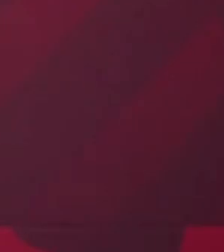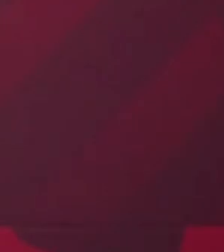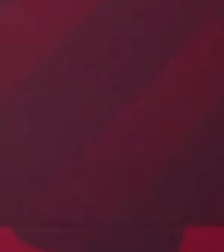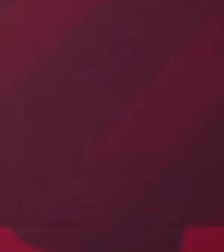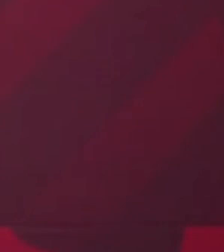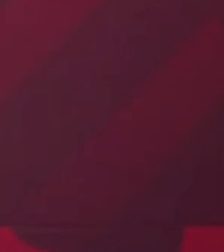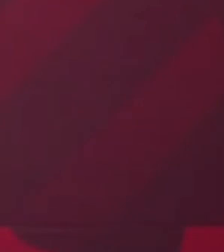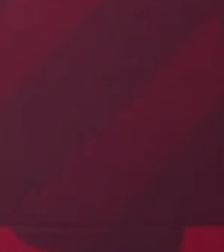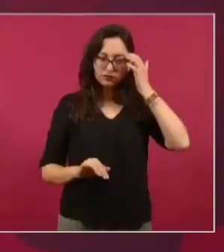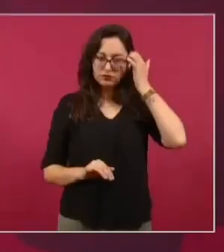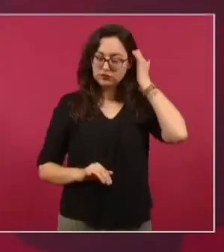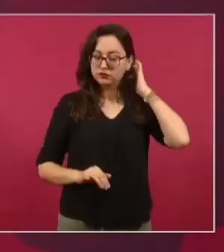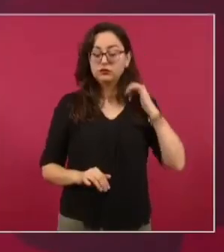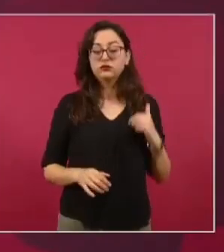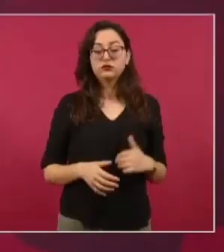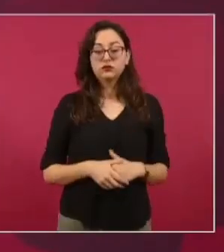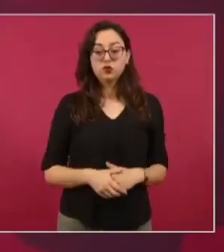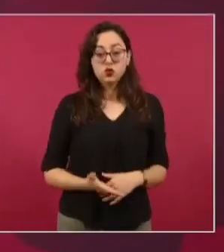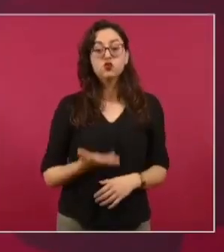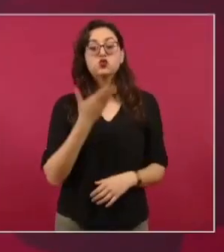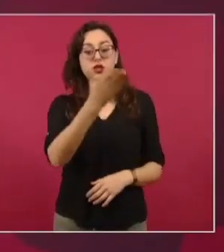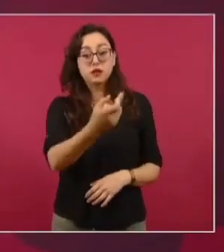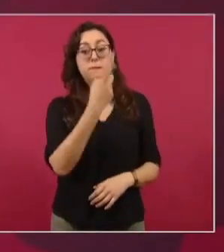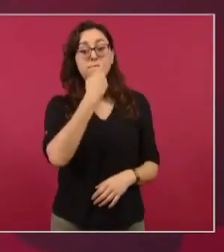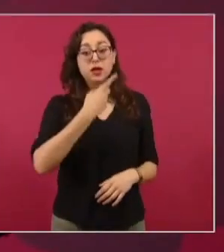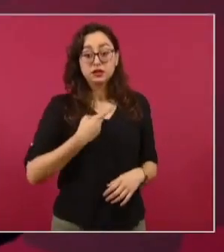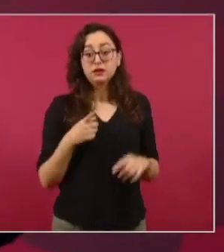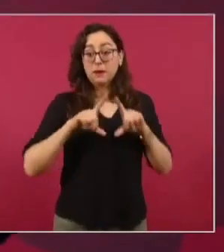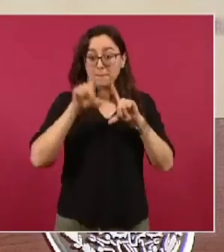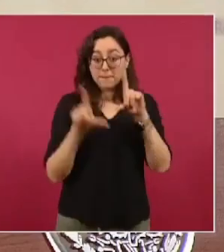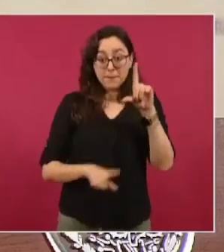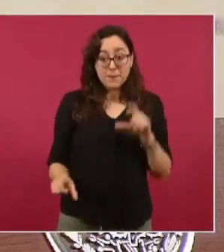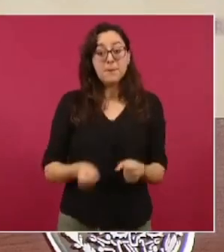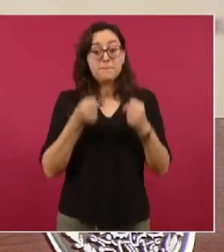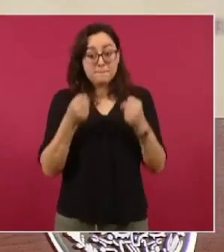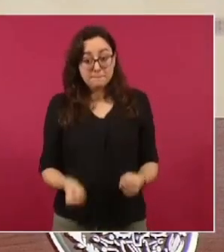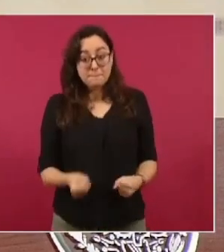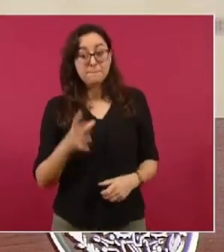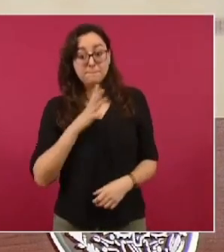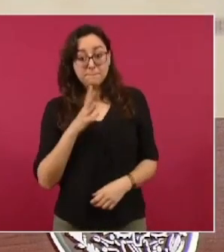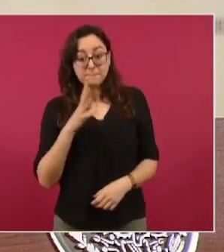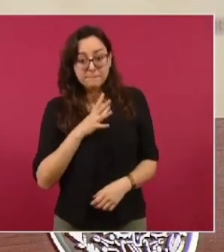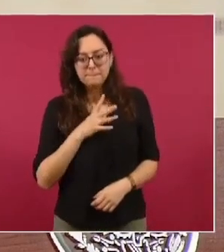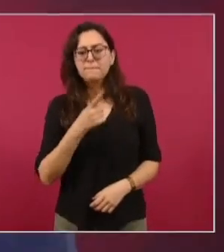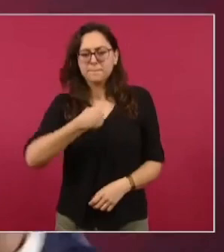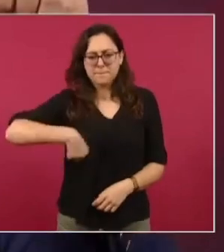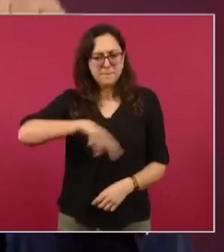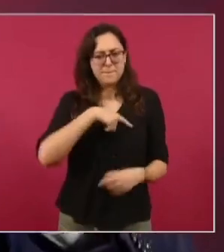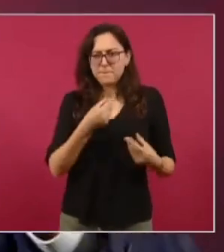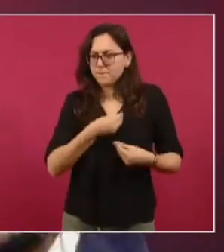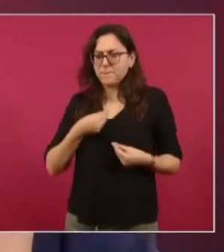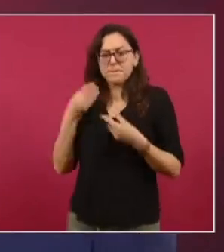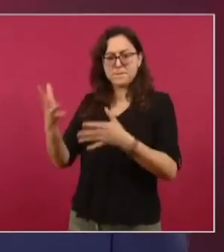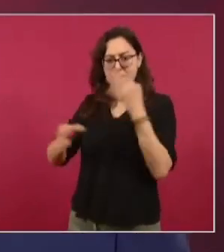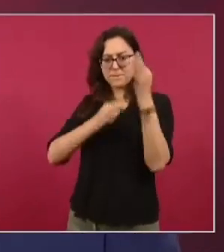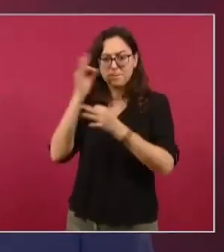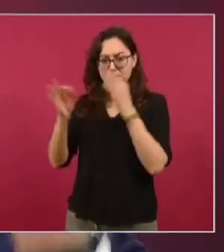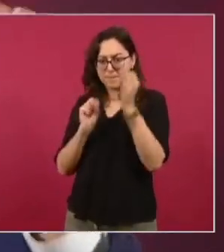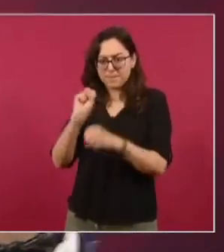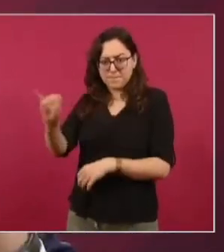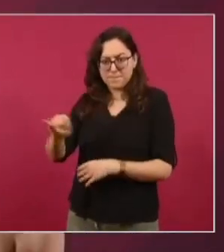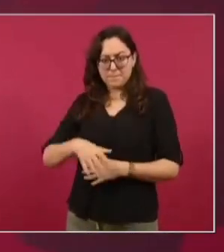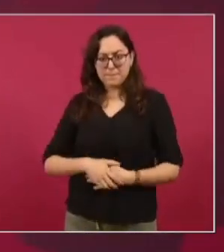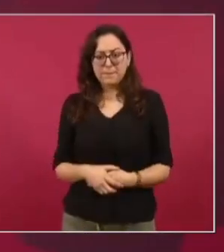vamos a comunicar eso tenga téngalo en cuenta es mucho más seguro que en Estados Unidos nada más que ustedes por ejemplo